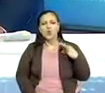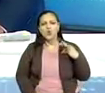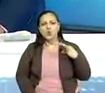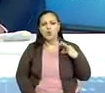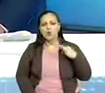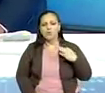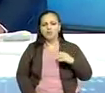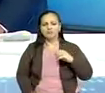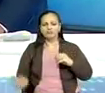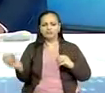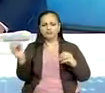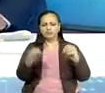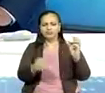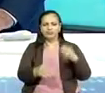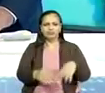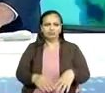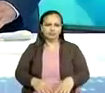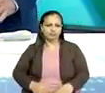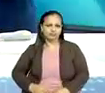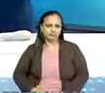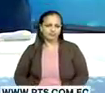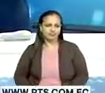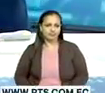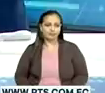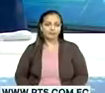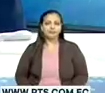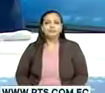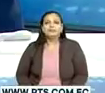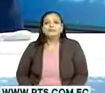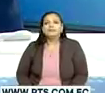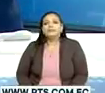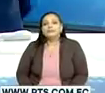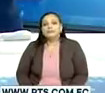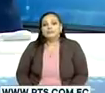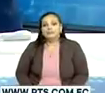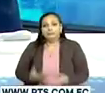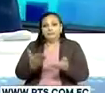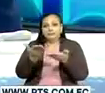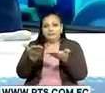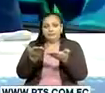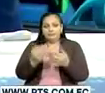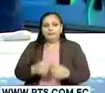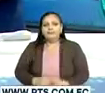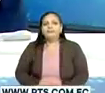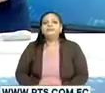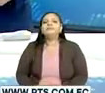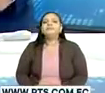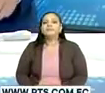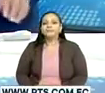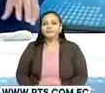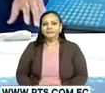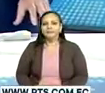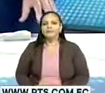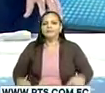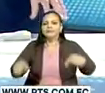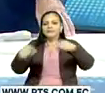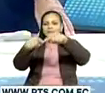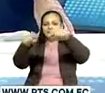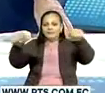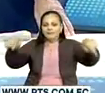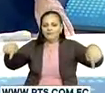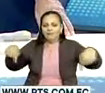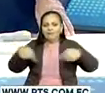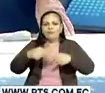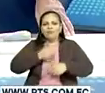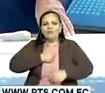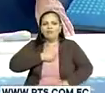Así es. Y ese es el problema. Convierten el sitio en algo pues... Sí, y... Terrible. Bueno.